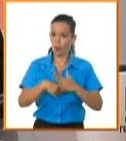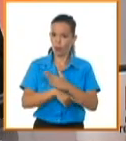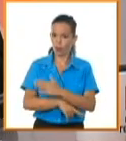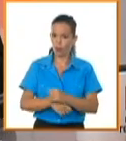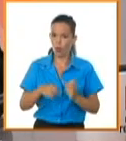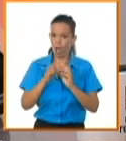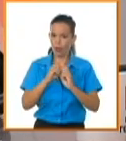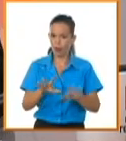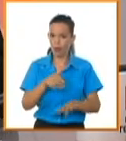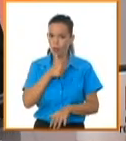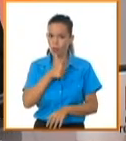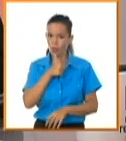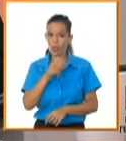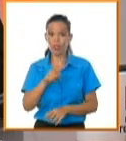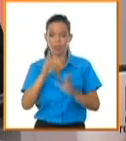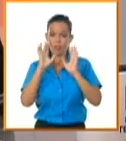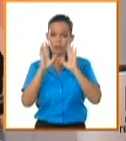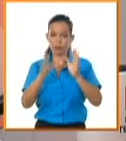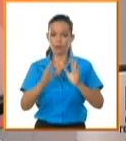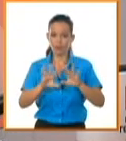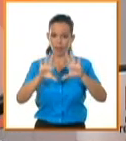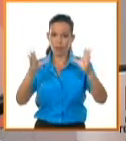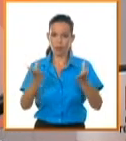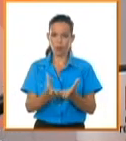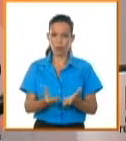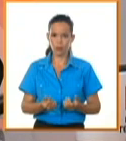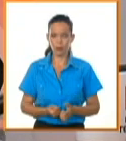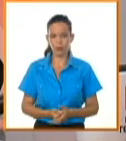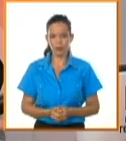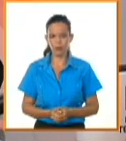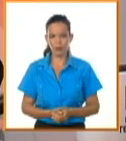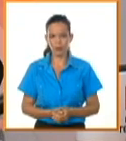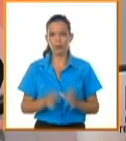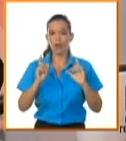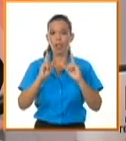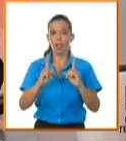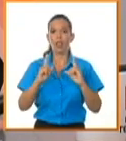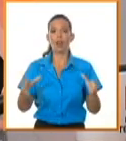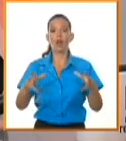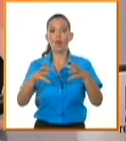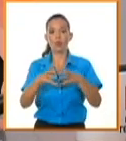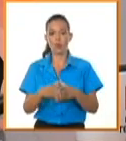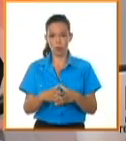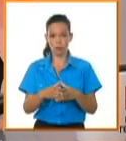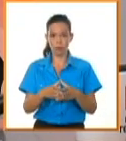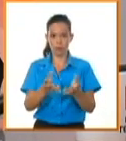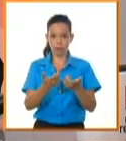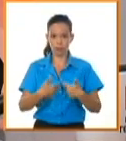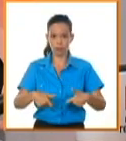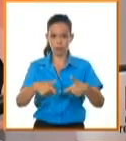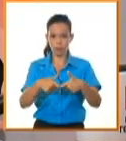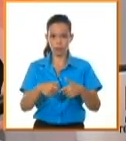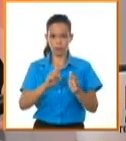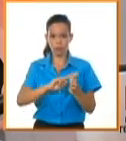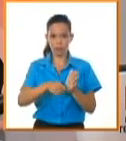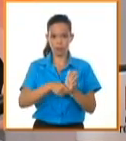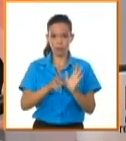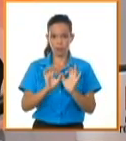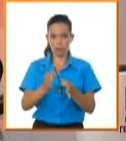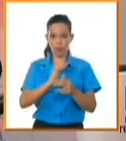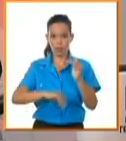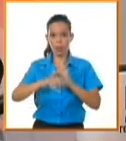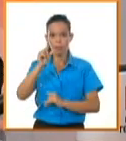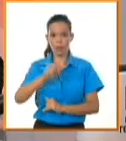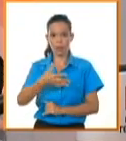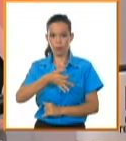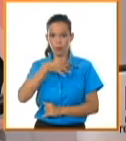al que va el mundo hoy es la reunión del comité ejecutivo del Consejo de ministros que ha tenido la bancarización como el